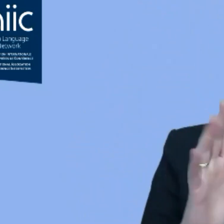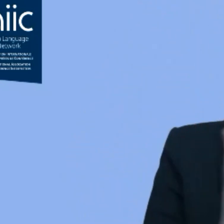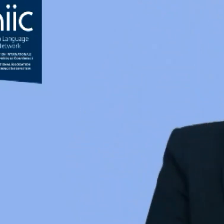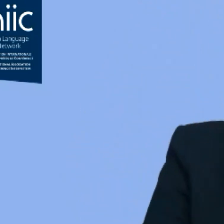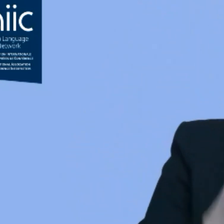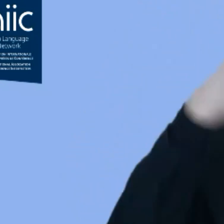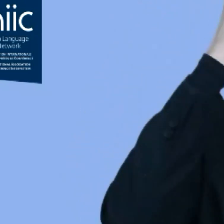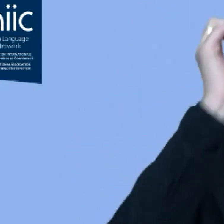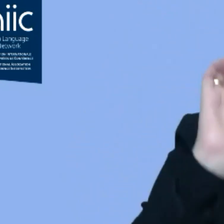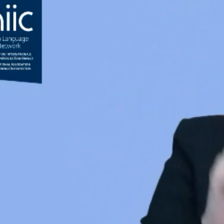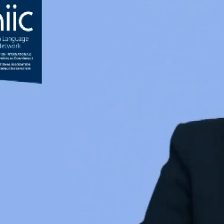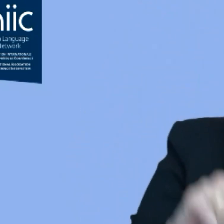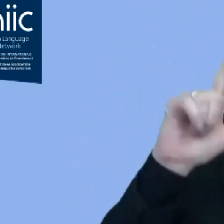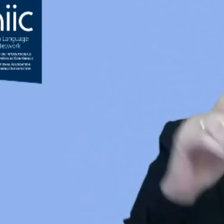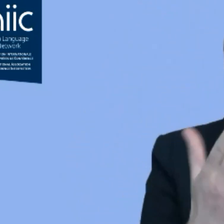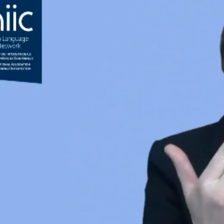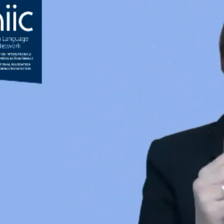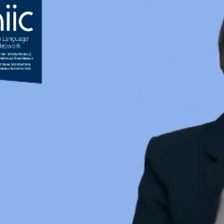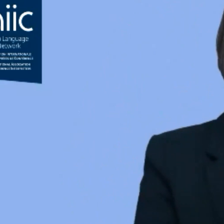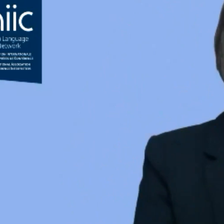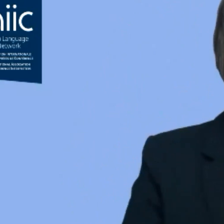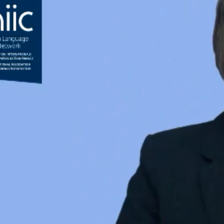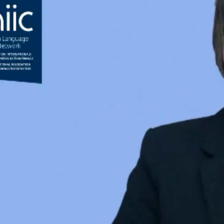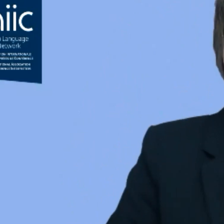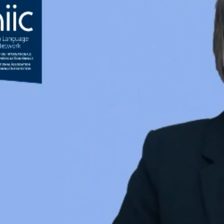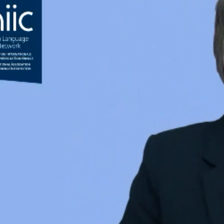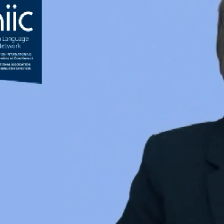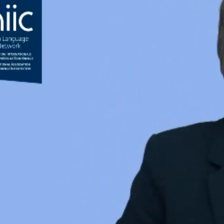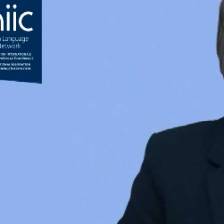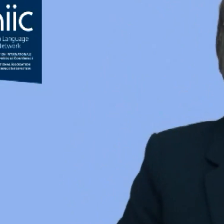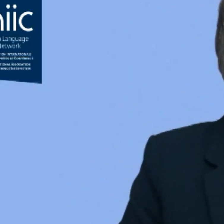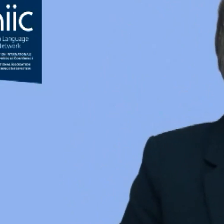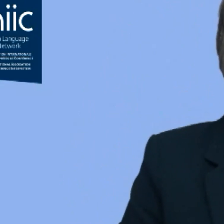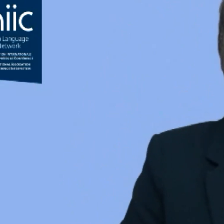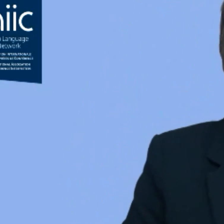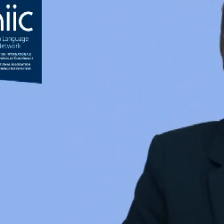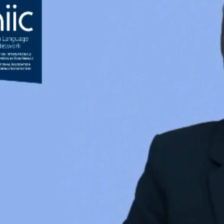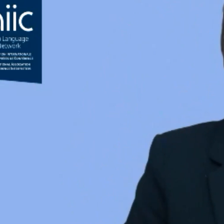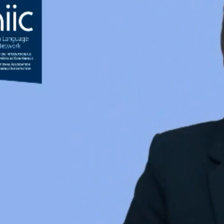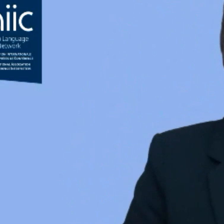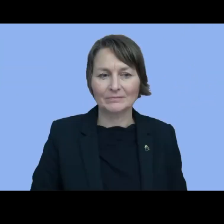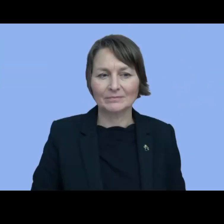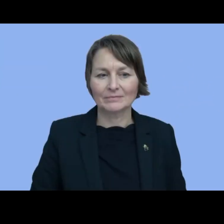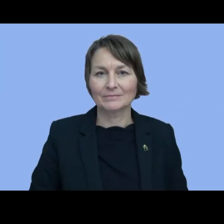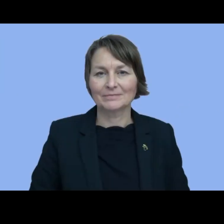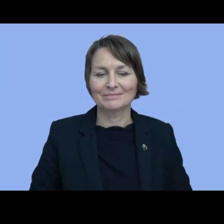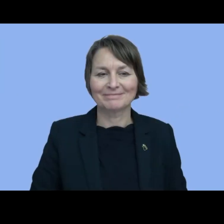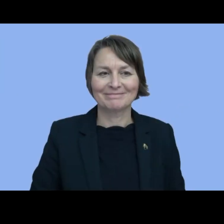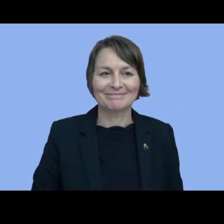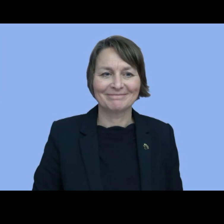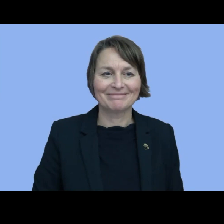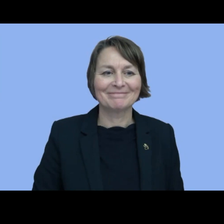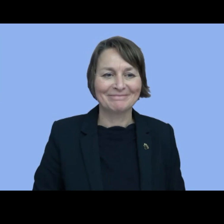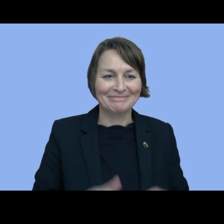para aclarar, en el chat se hizo una pregunta en la presentación de Cristian y tal vez, Cristian,